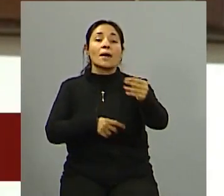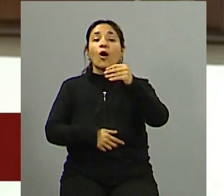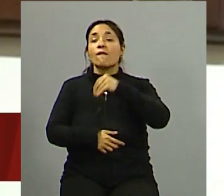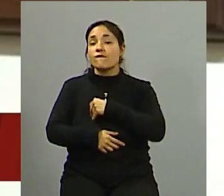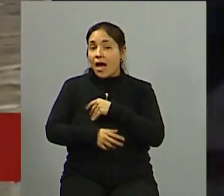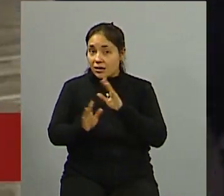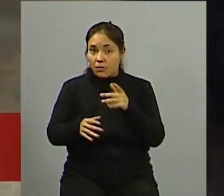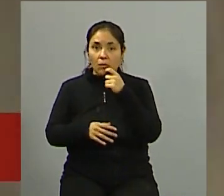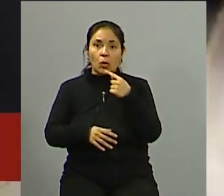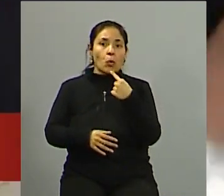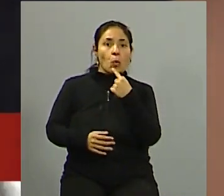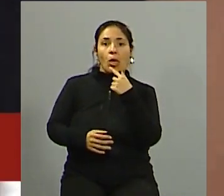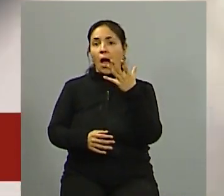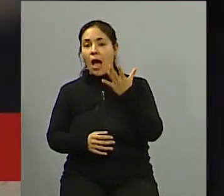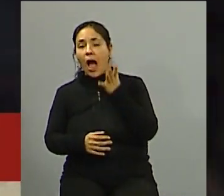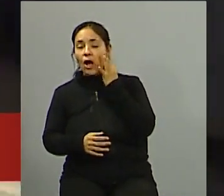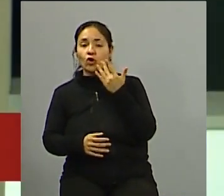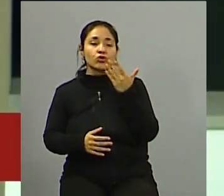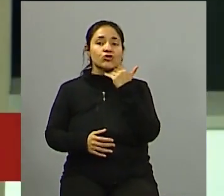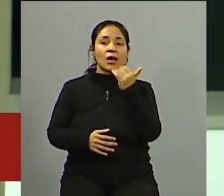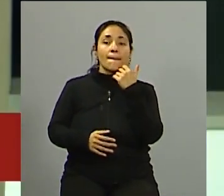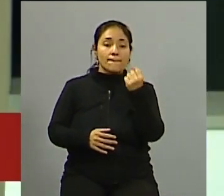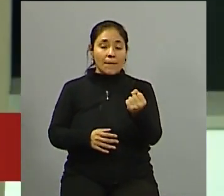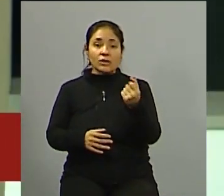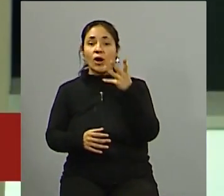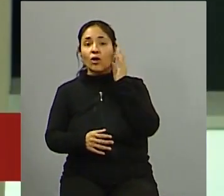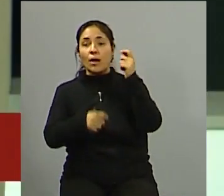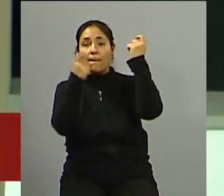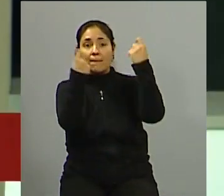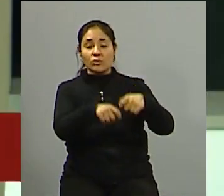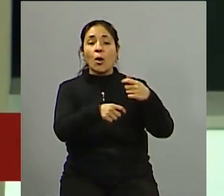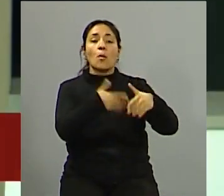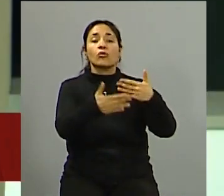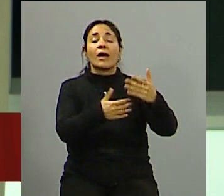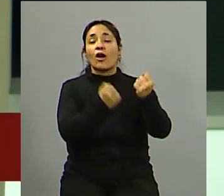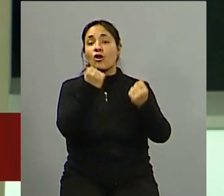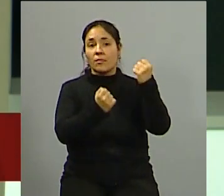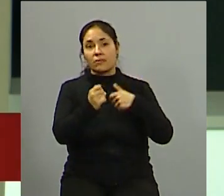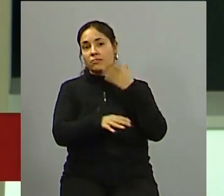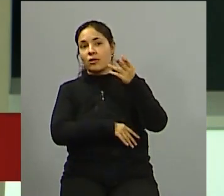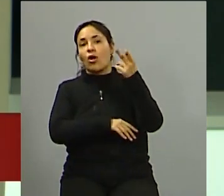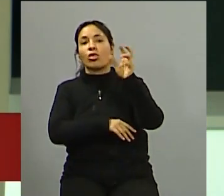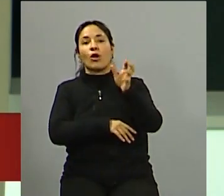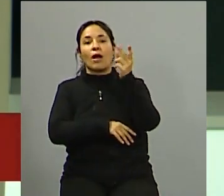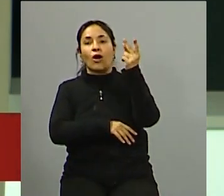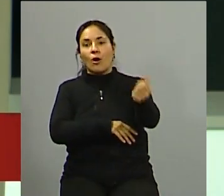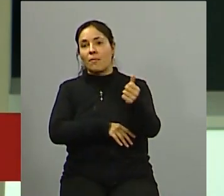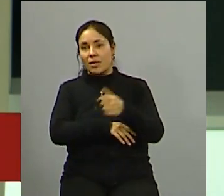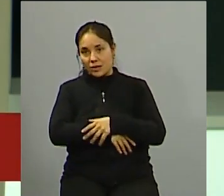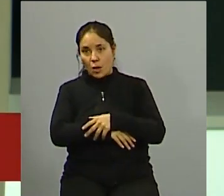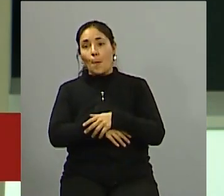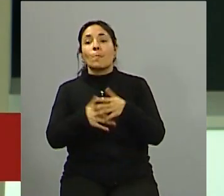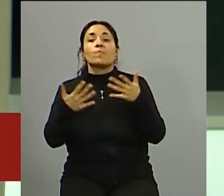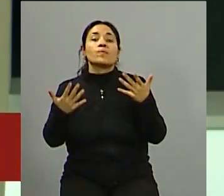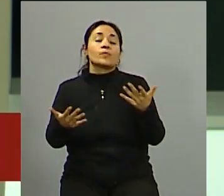se siente insegura y no sabe qué hacer, en vez de utilizar esos pesos para hacer algún tipo de inversión productiva en la economía, va y compra dólares impulsando el precio hacia arriba.